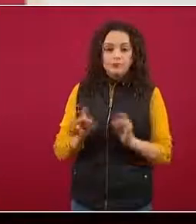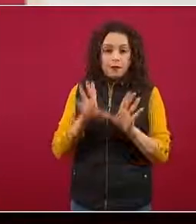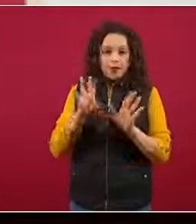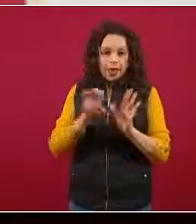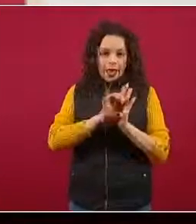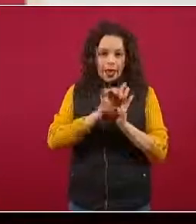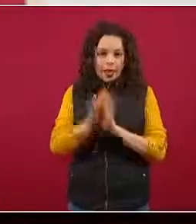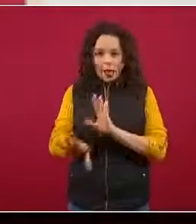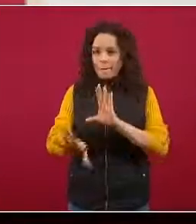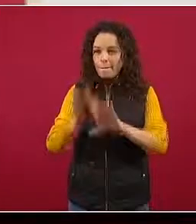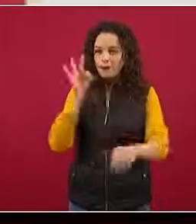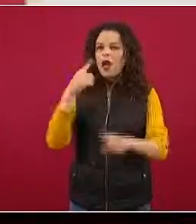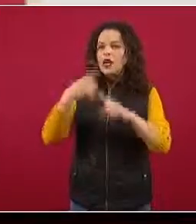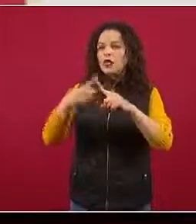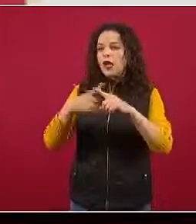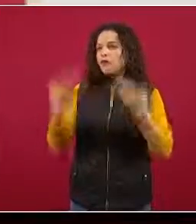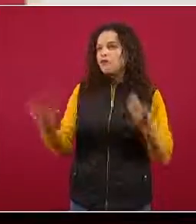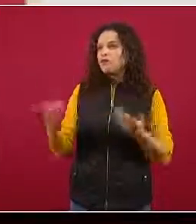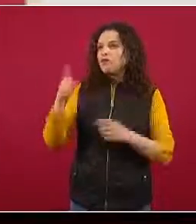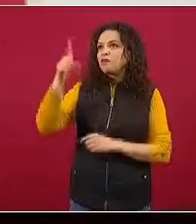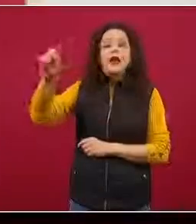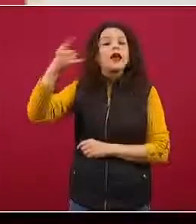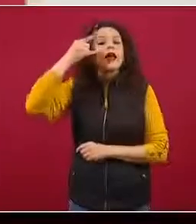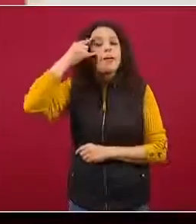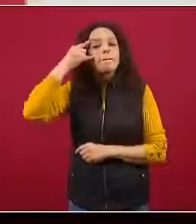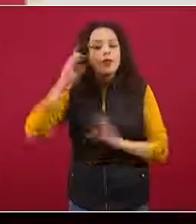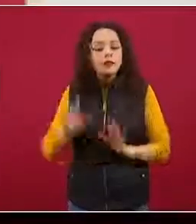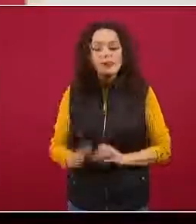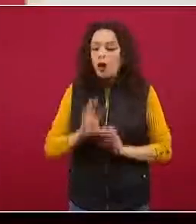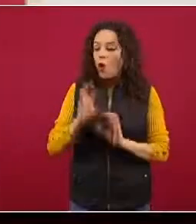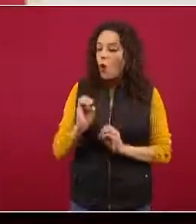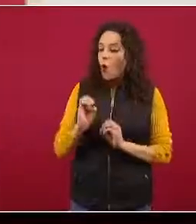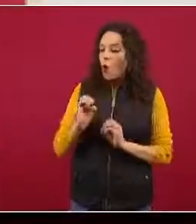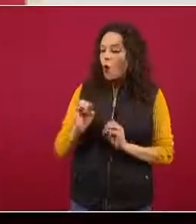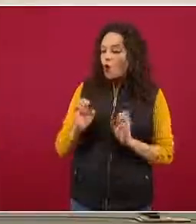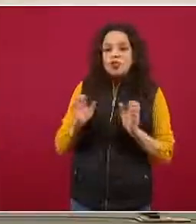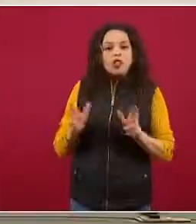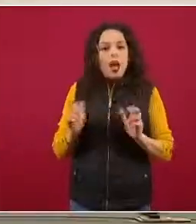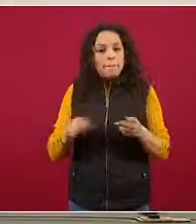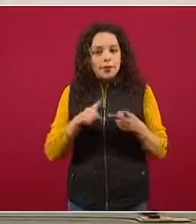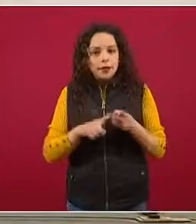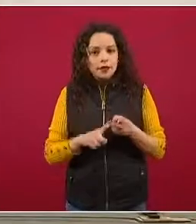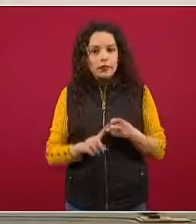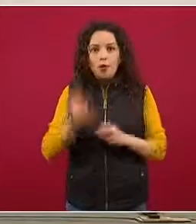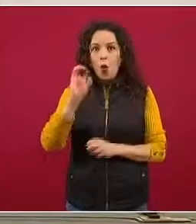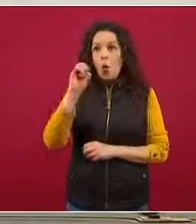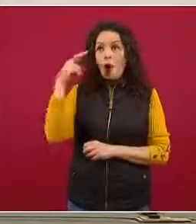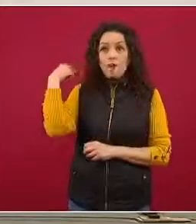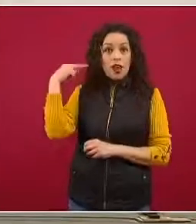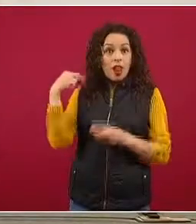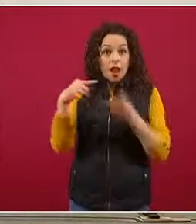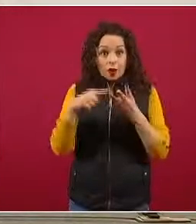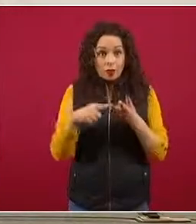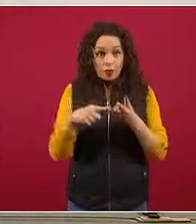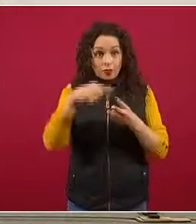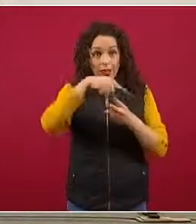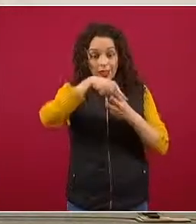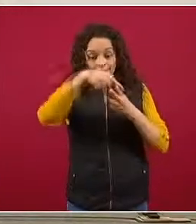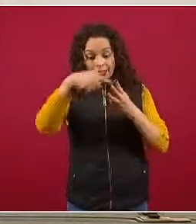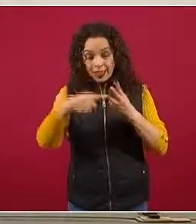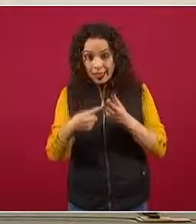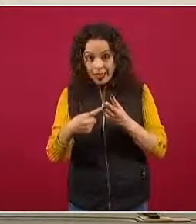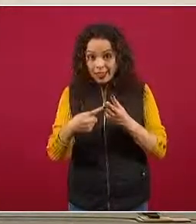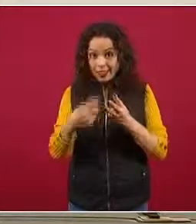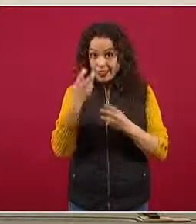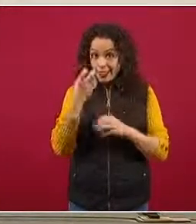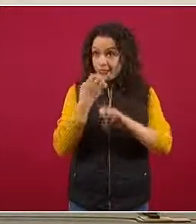ejemplo de Campeche, ¿no?, o de Chiapas o de Veracruz, que son los 3 estados que están